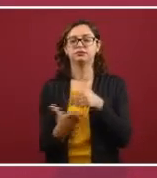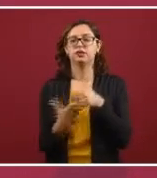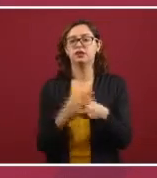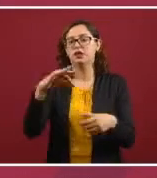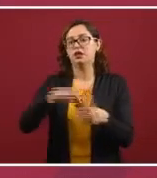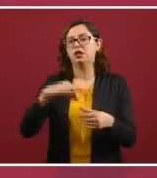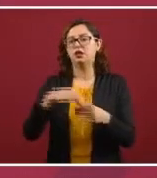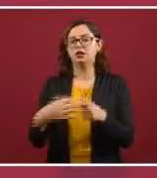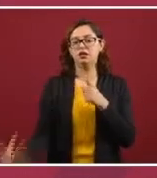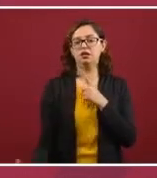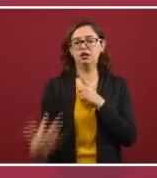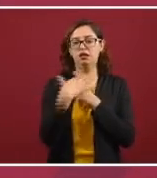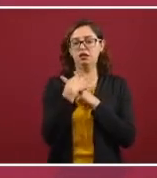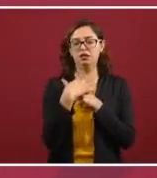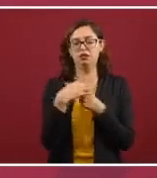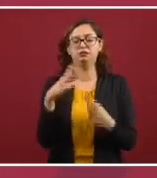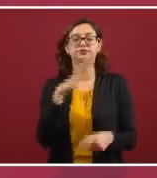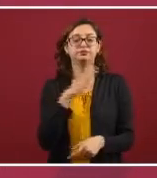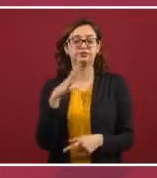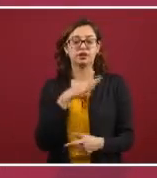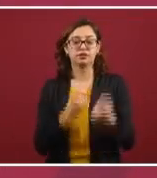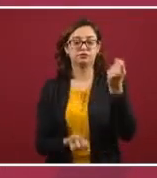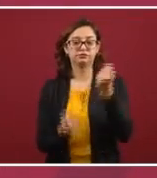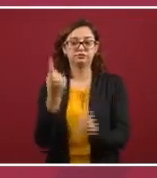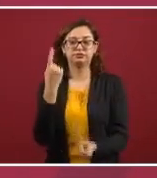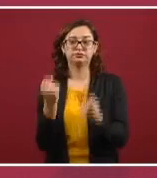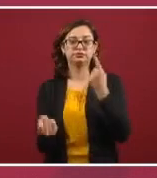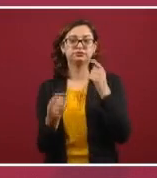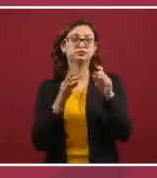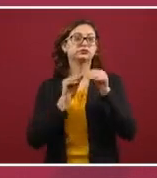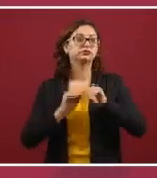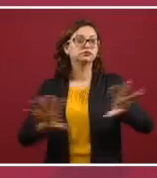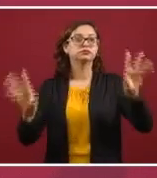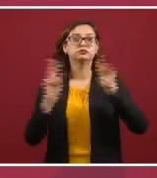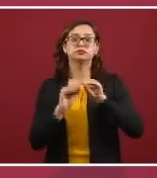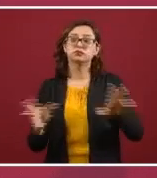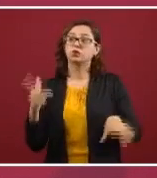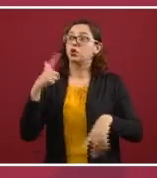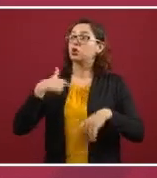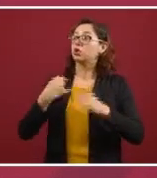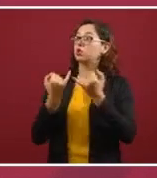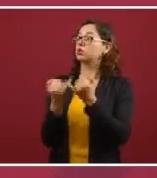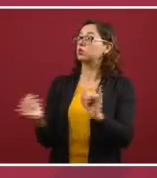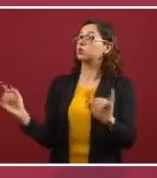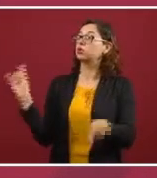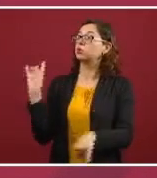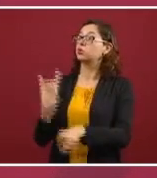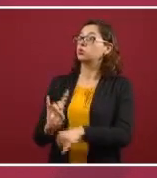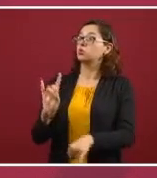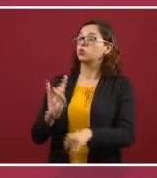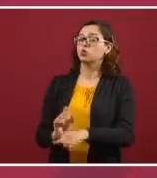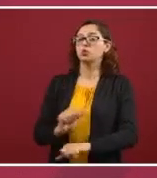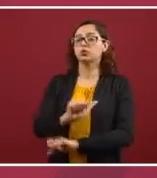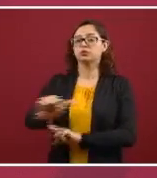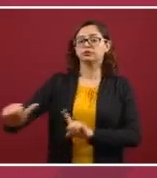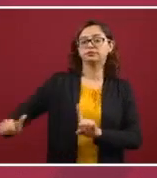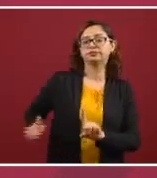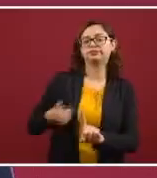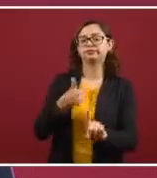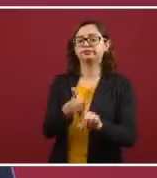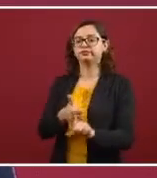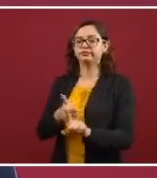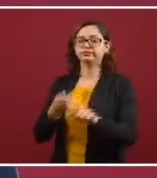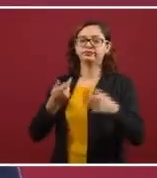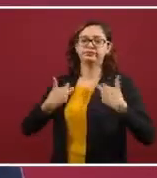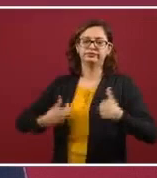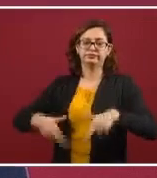Los medios que fingen que son independientes cuando no son más que voceros